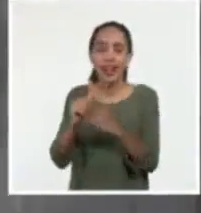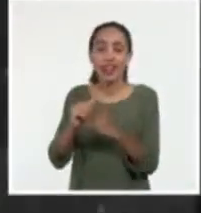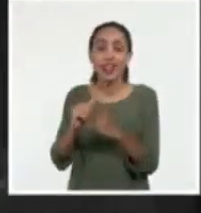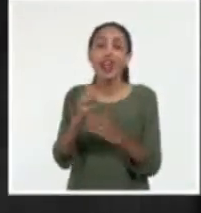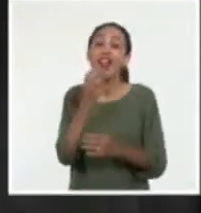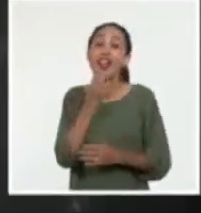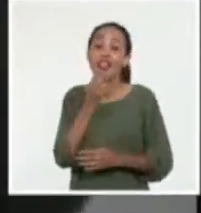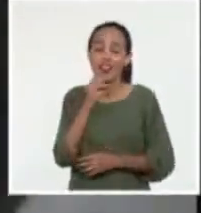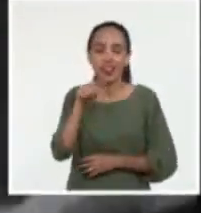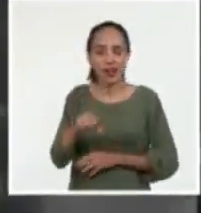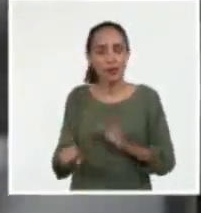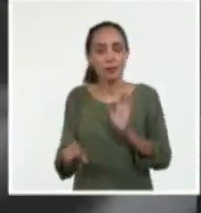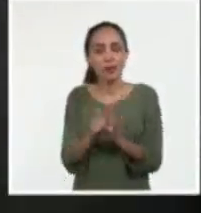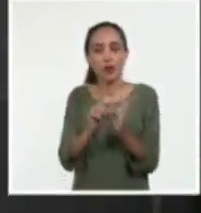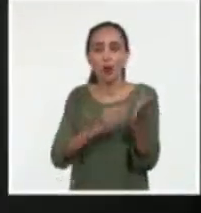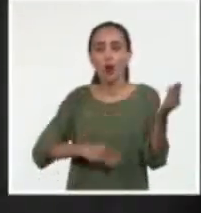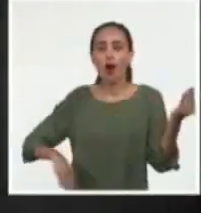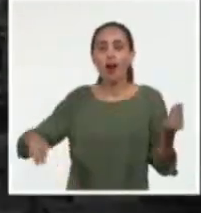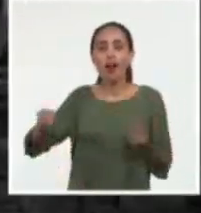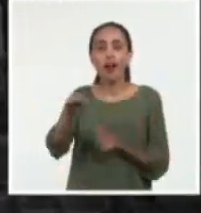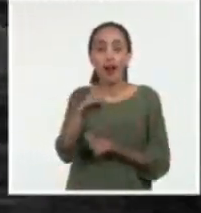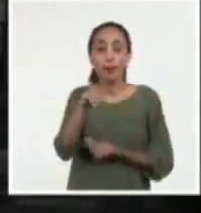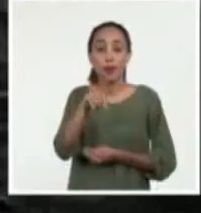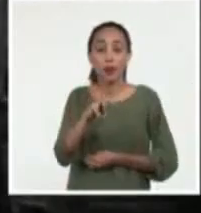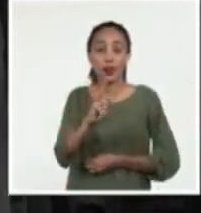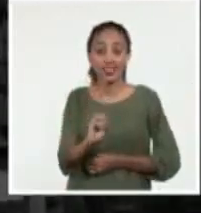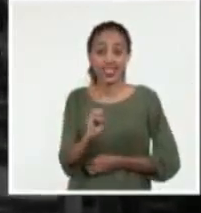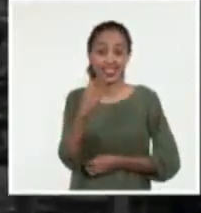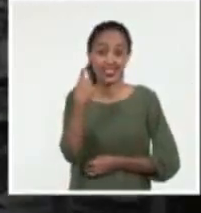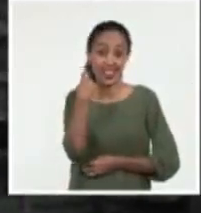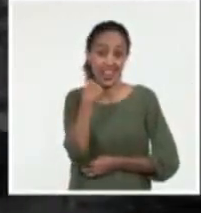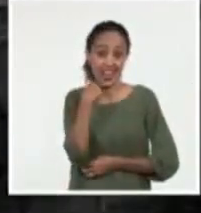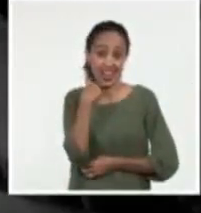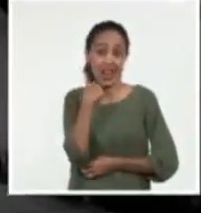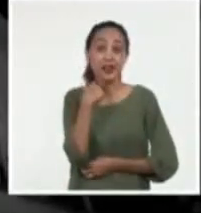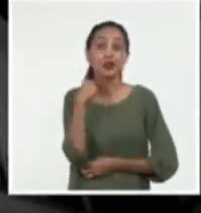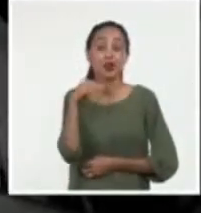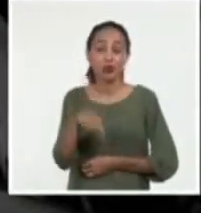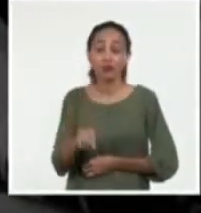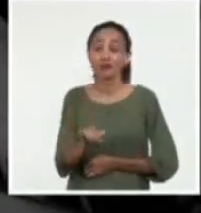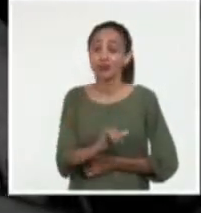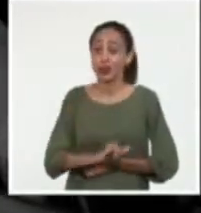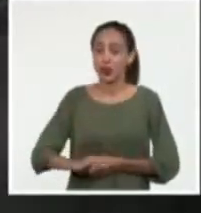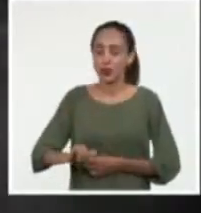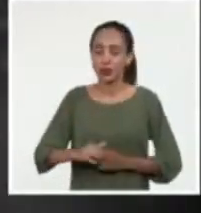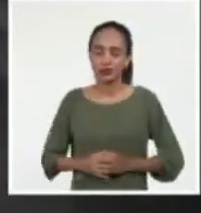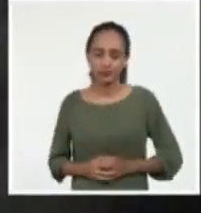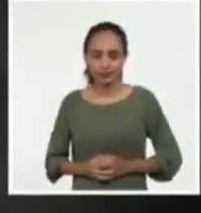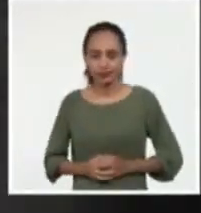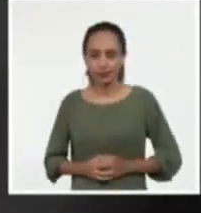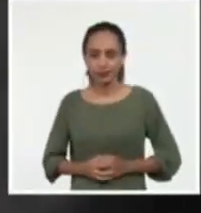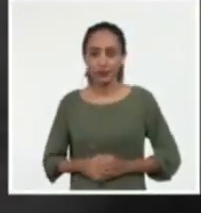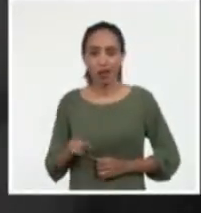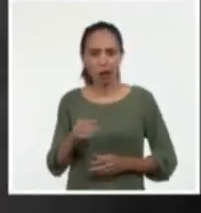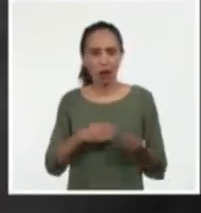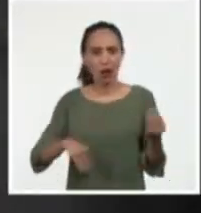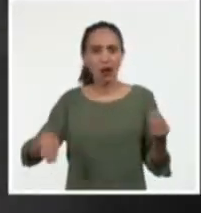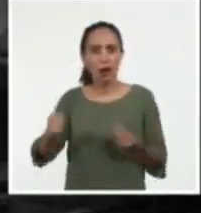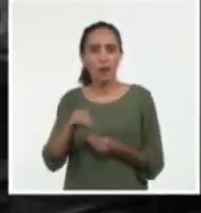Lenin, inició la transformación en 30 años de un régimen semifeudal a un